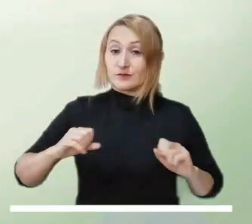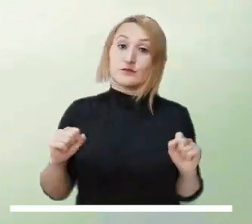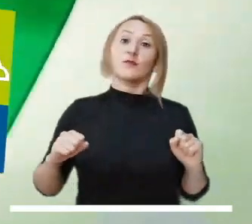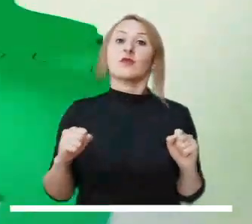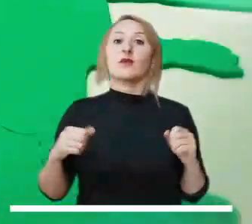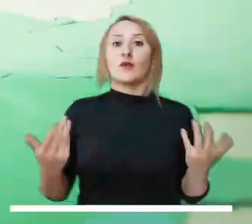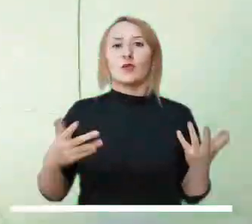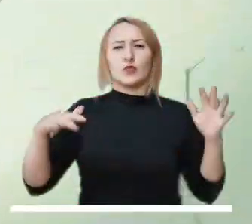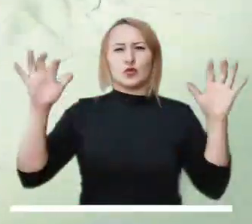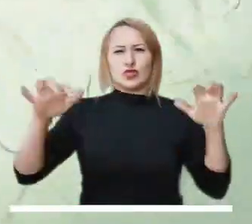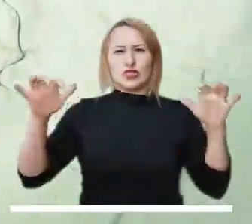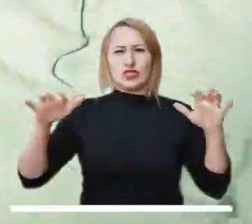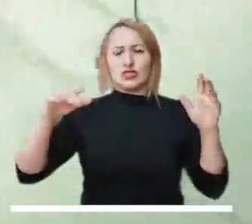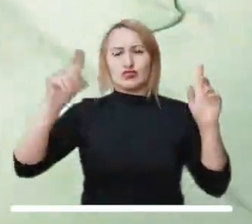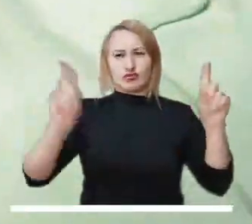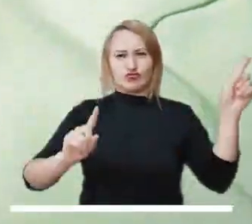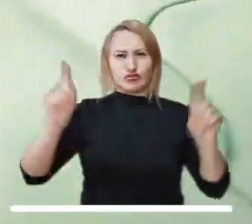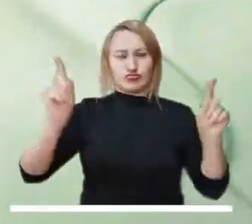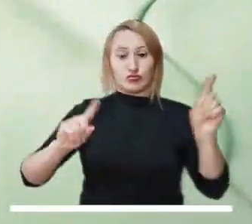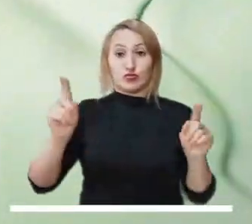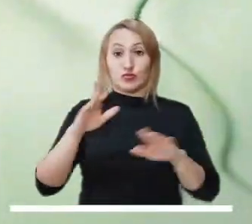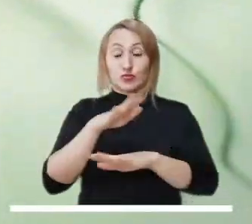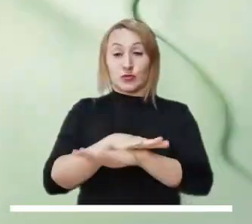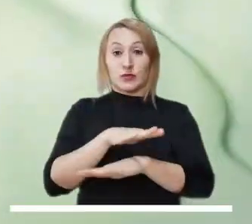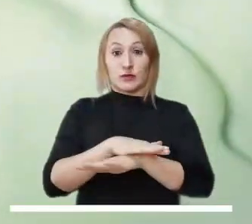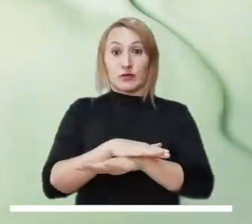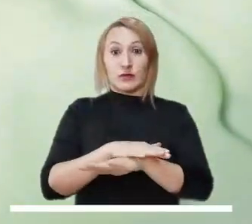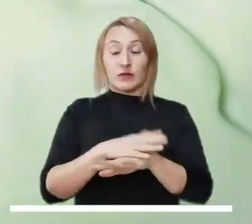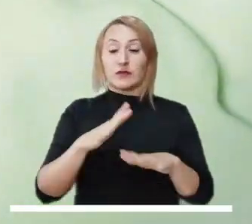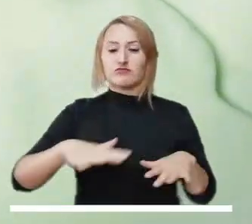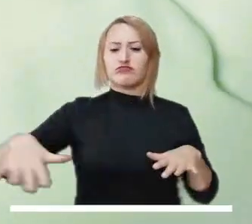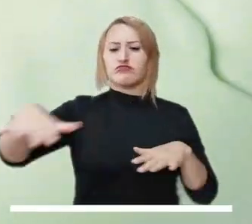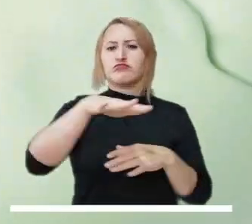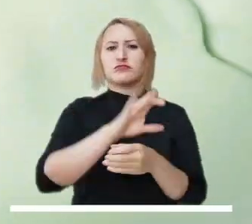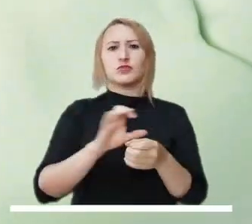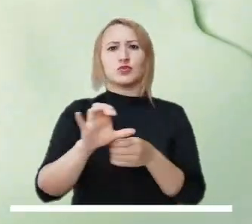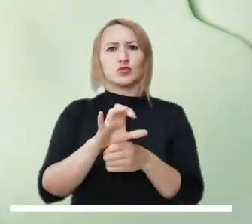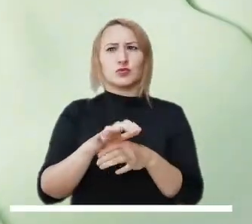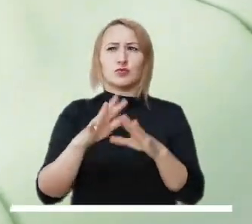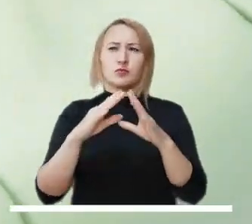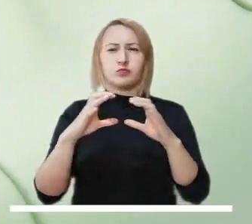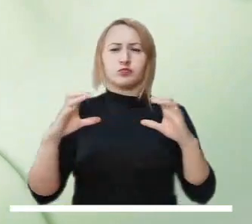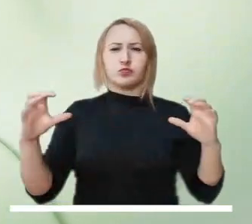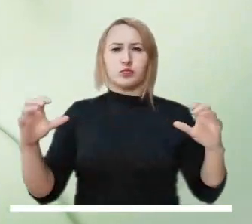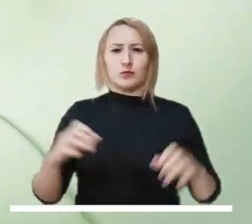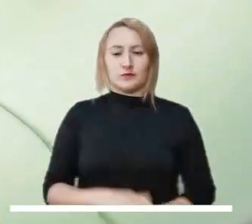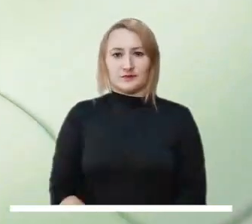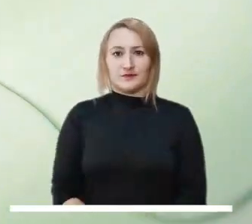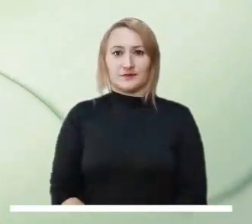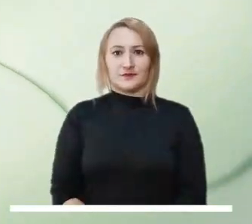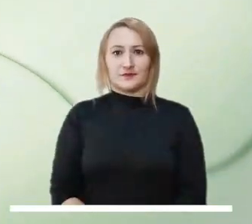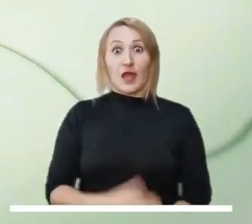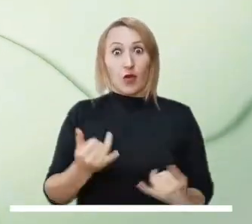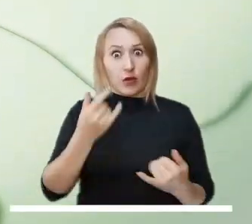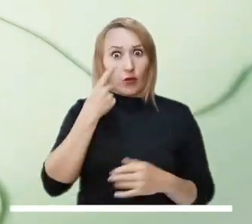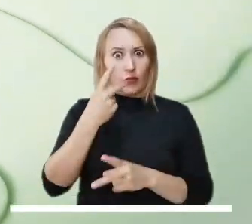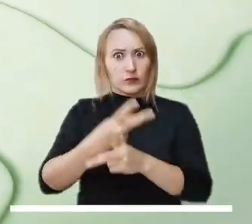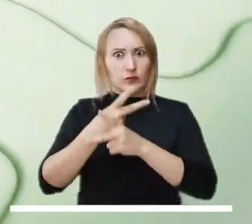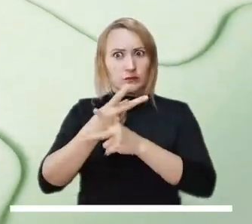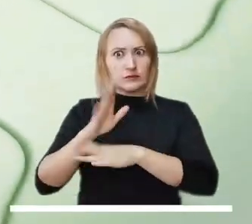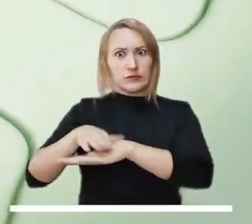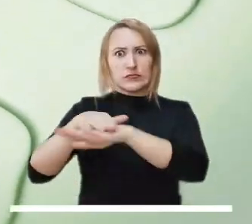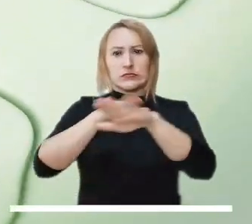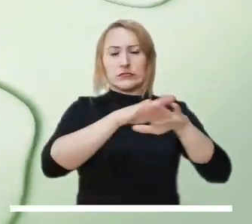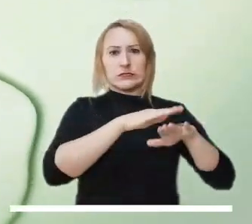Baupés. También la capital del país podría presentar lluvias y tormentas durante la tarde. Por lo demás, en la ciudad se calcula